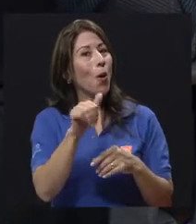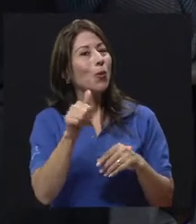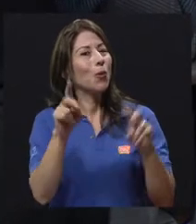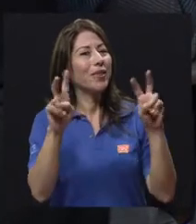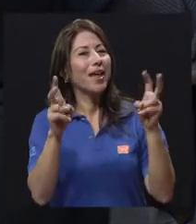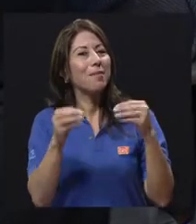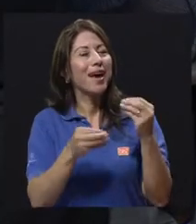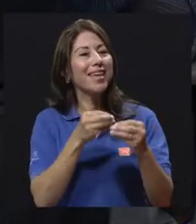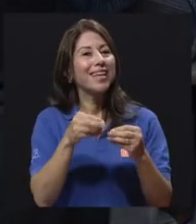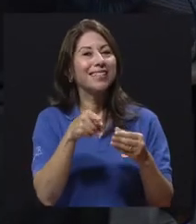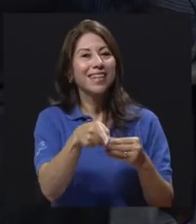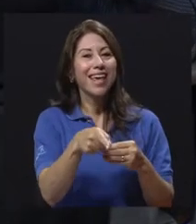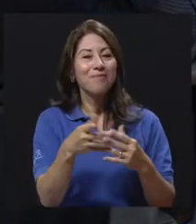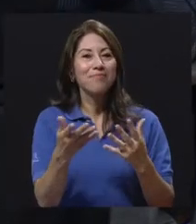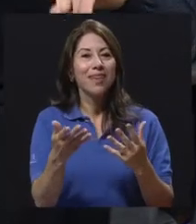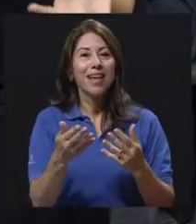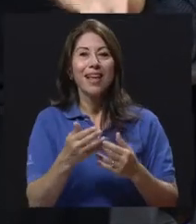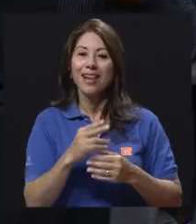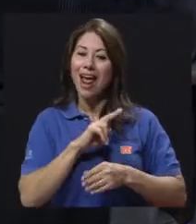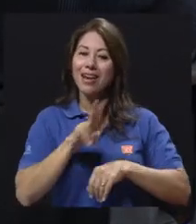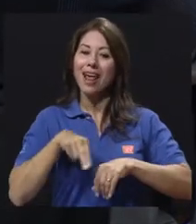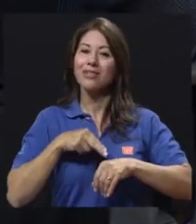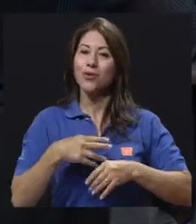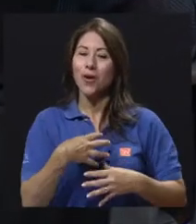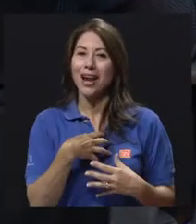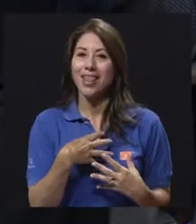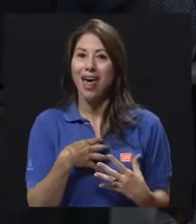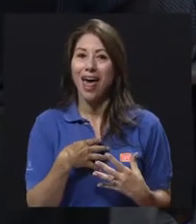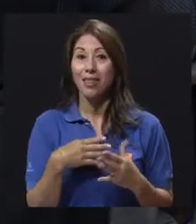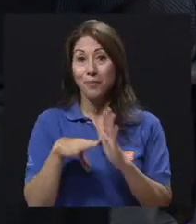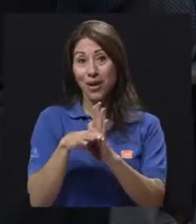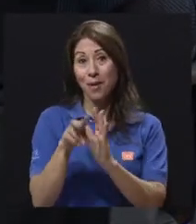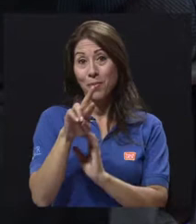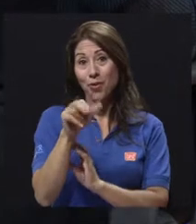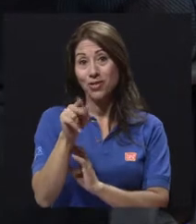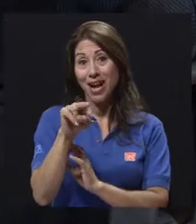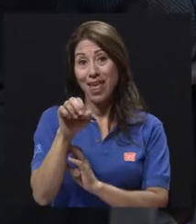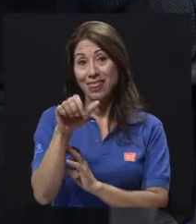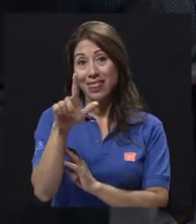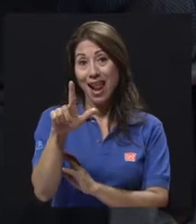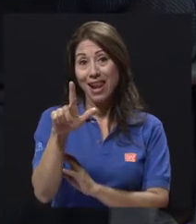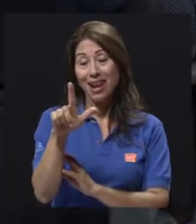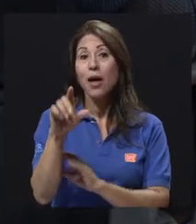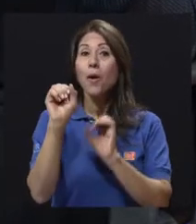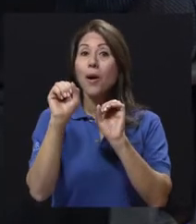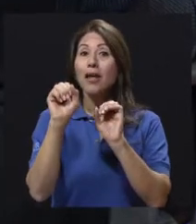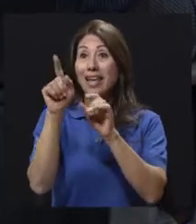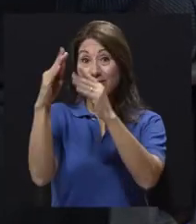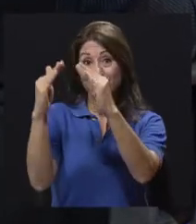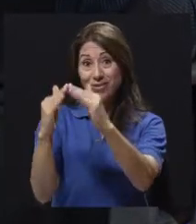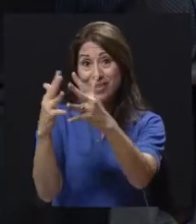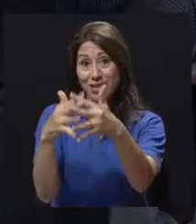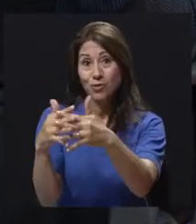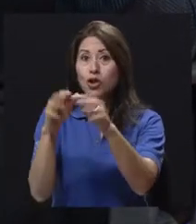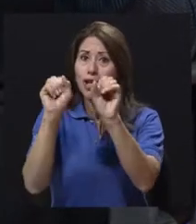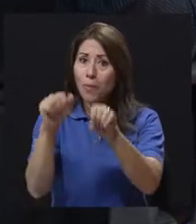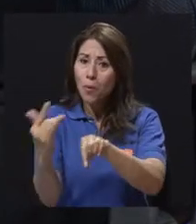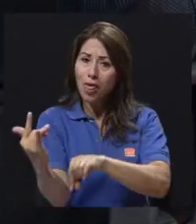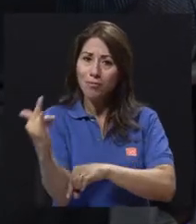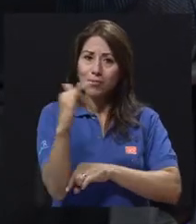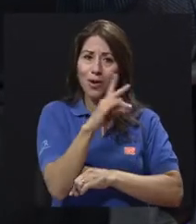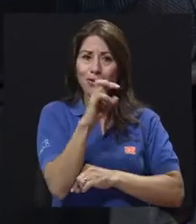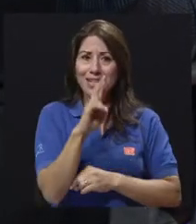es la nacionalidad, el hecho de que pueda volver Randall a Costa Rica y que traiga a su familia, la